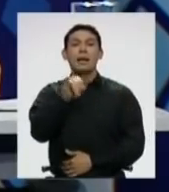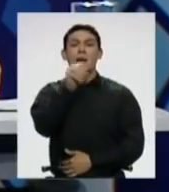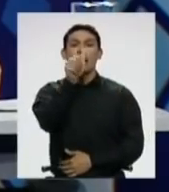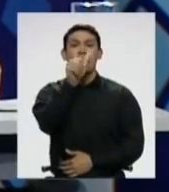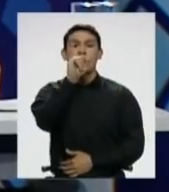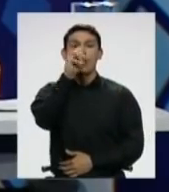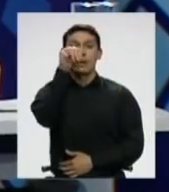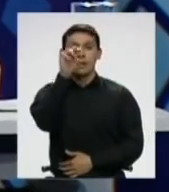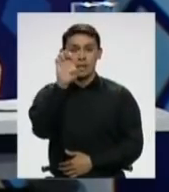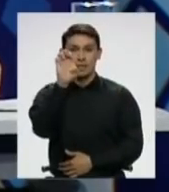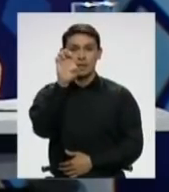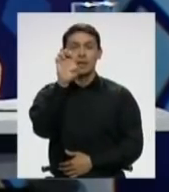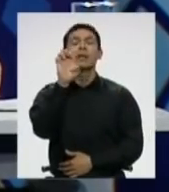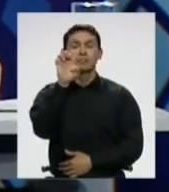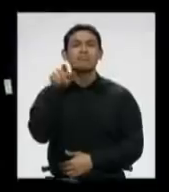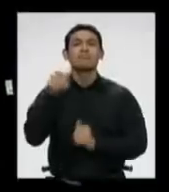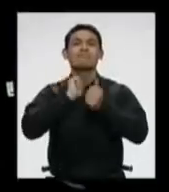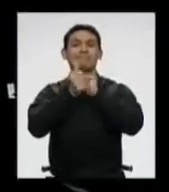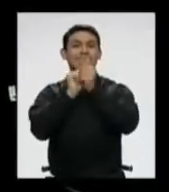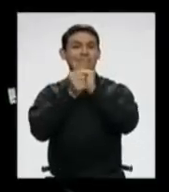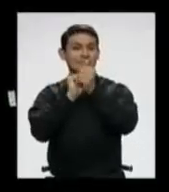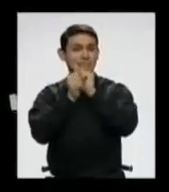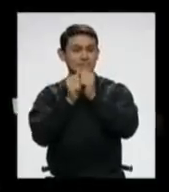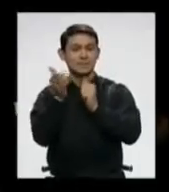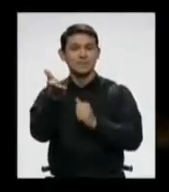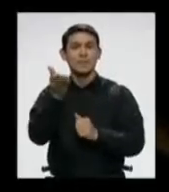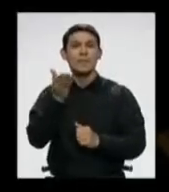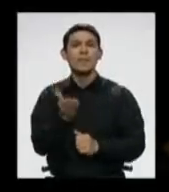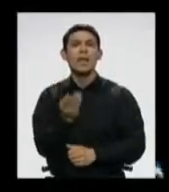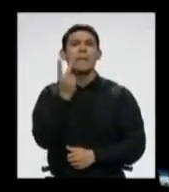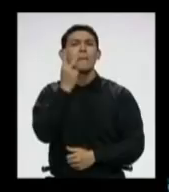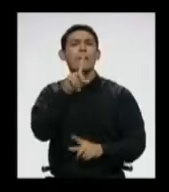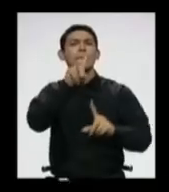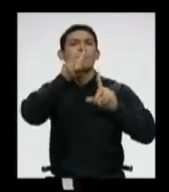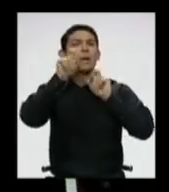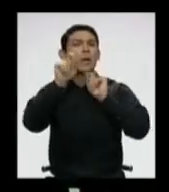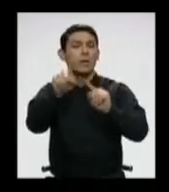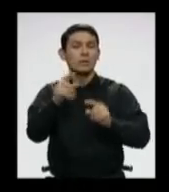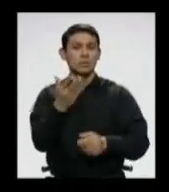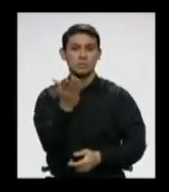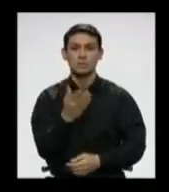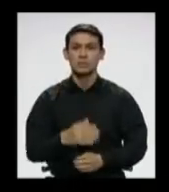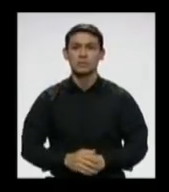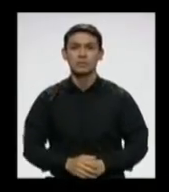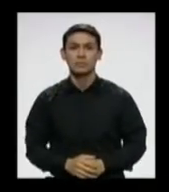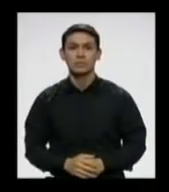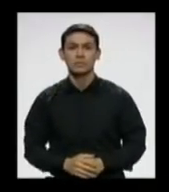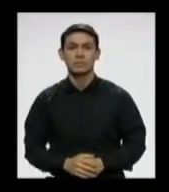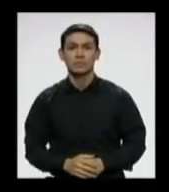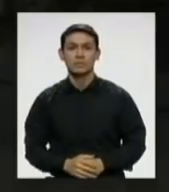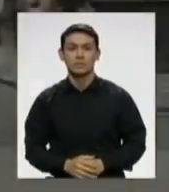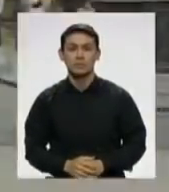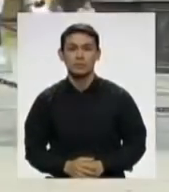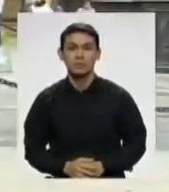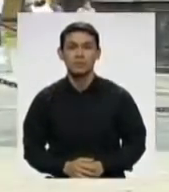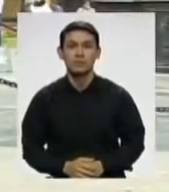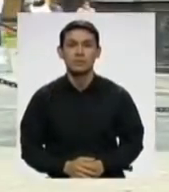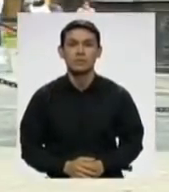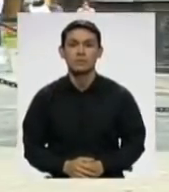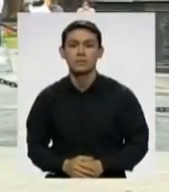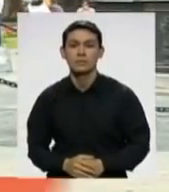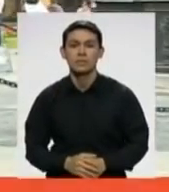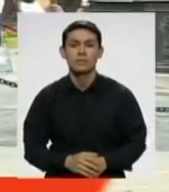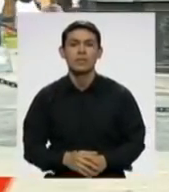Salinas, candidato también, para ver la pregunta ciudadana, escucharla. Adelante. ¿Qué